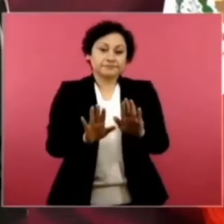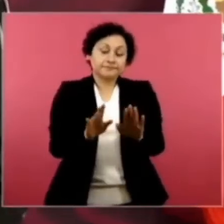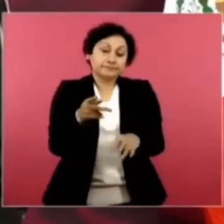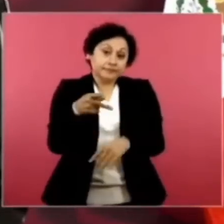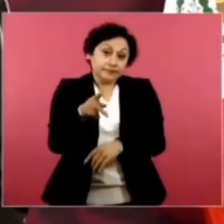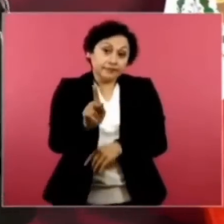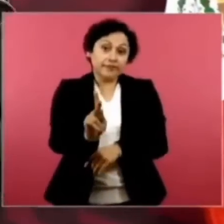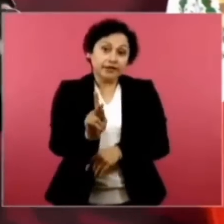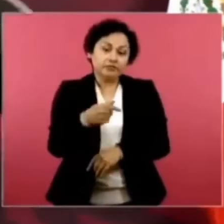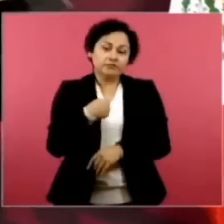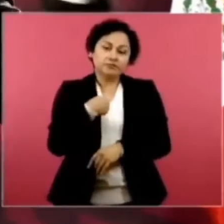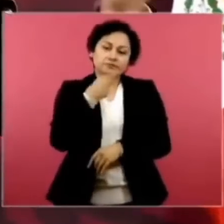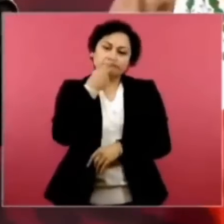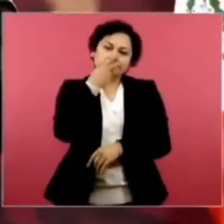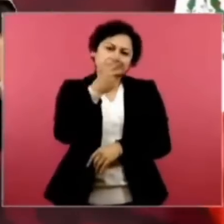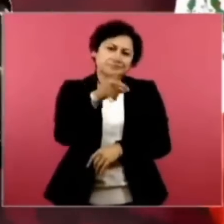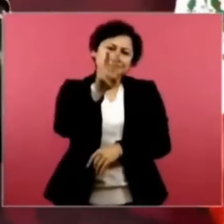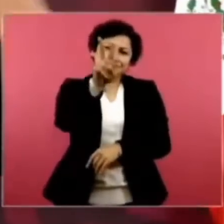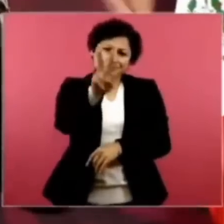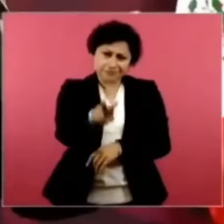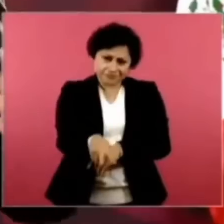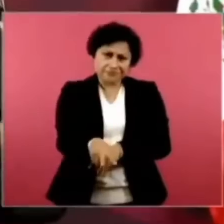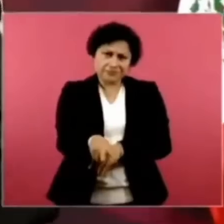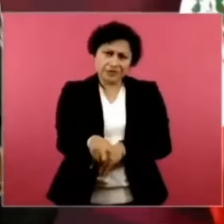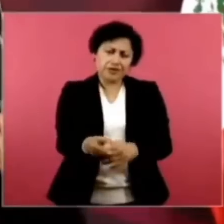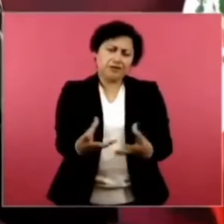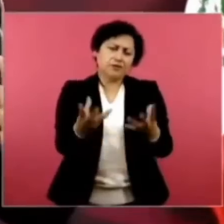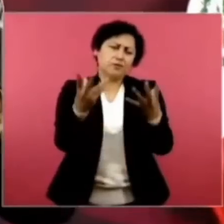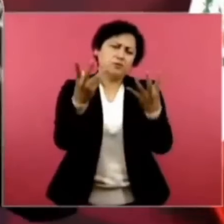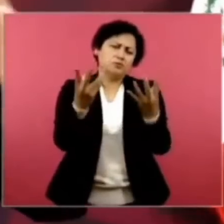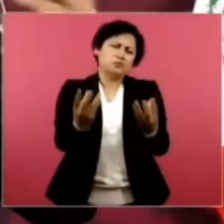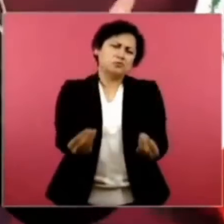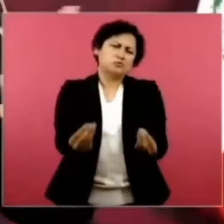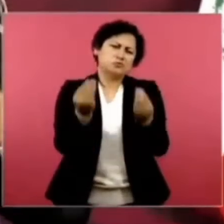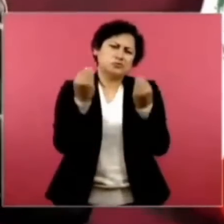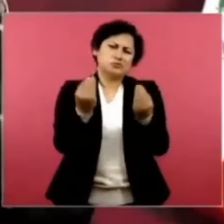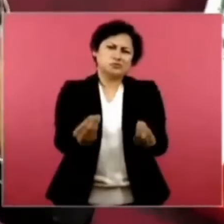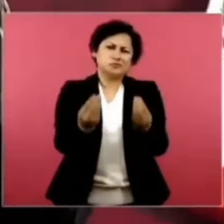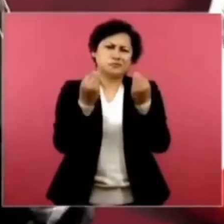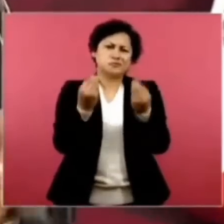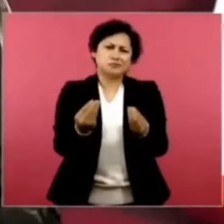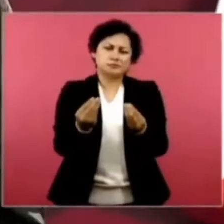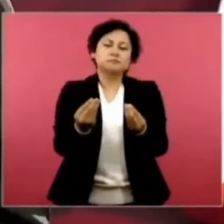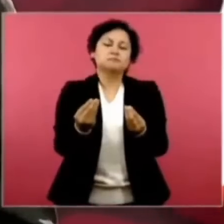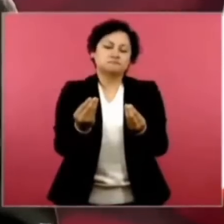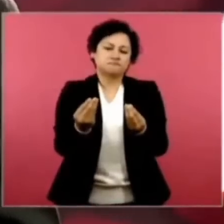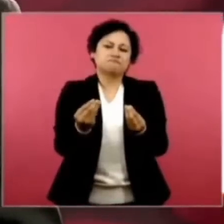repito, es muchísimo, ¿no? Es un bombardeo